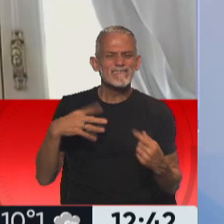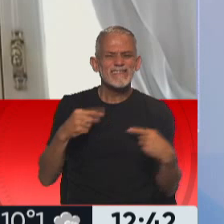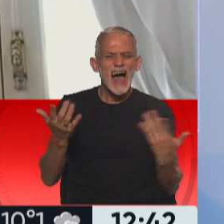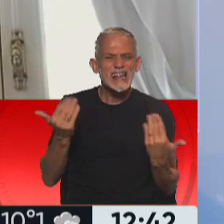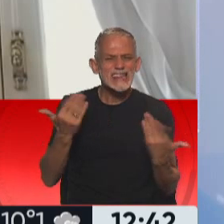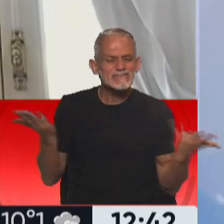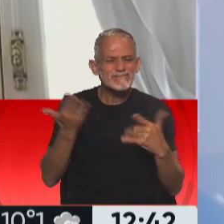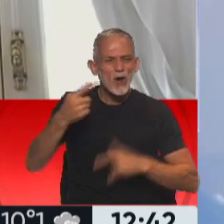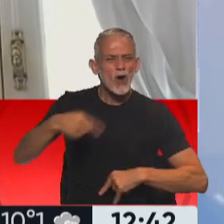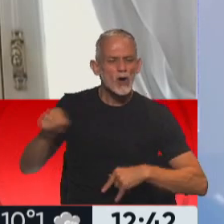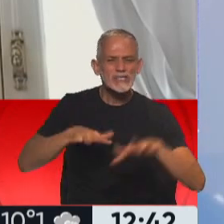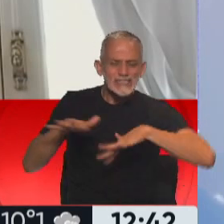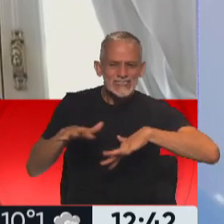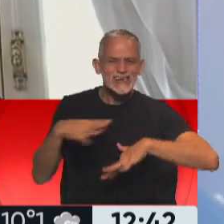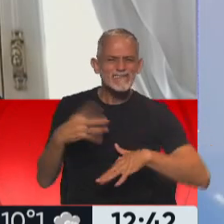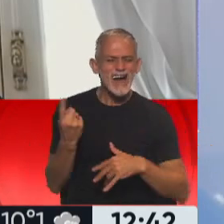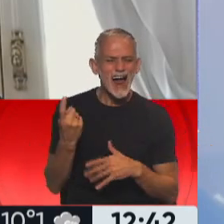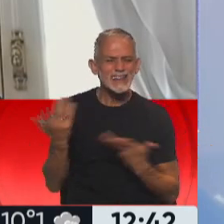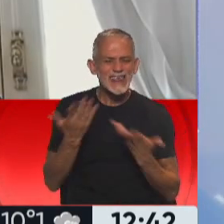quedó pendiente a Francisco?